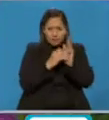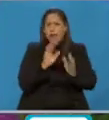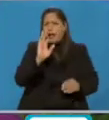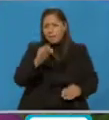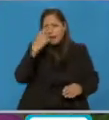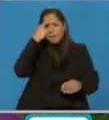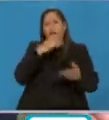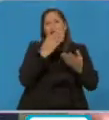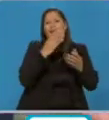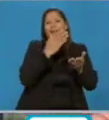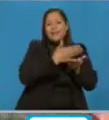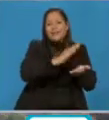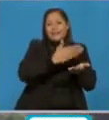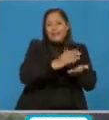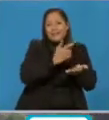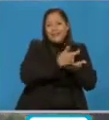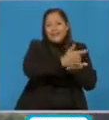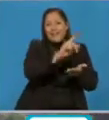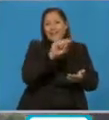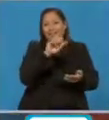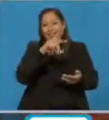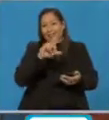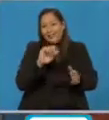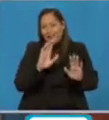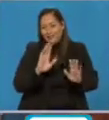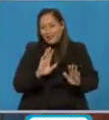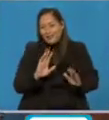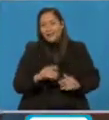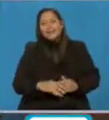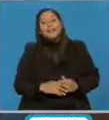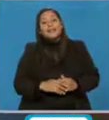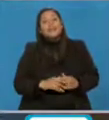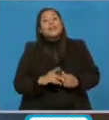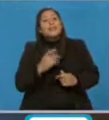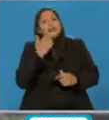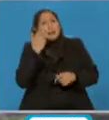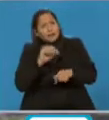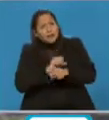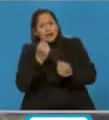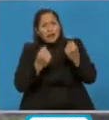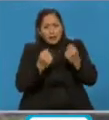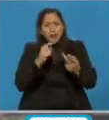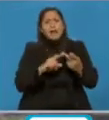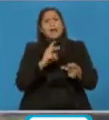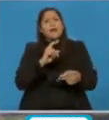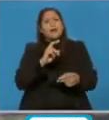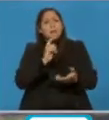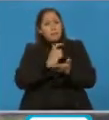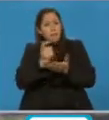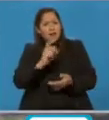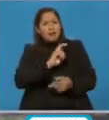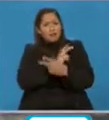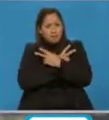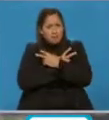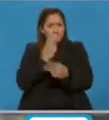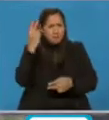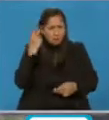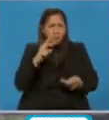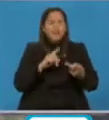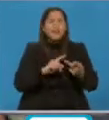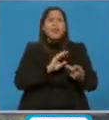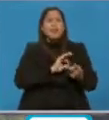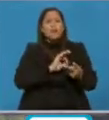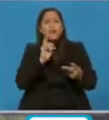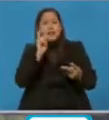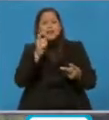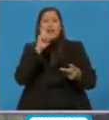Son no, claro, Si me es dan totalmente uno, ya funcional. queda pagado todo Hoy el año. puedes comprar un automóvil, puedes rentar vacaciones, puedes pagar ciertos servicios,